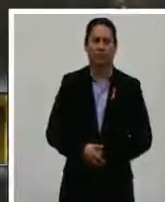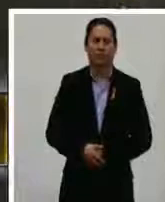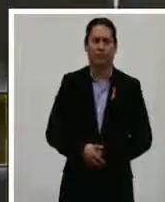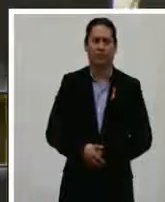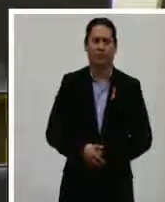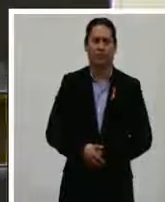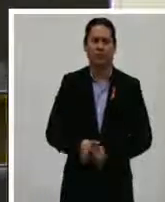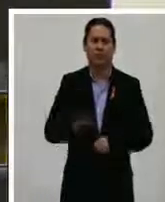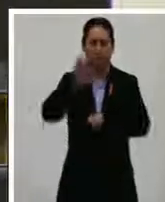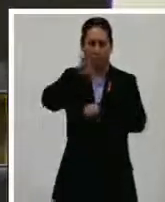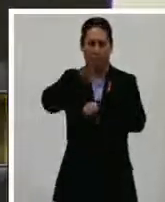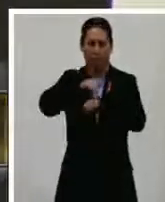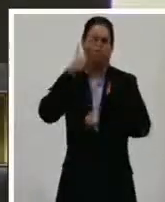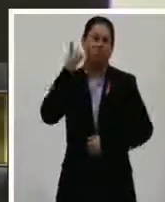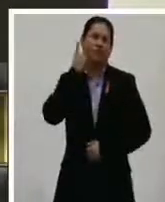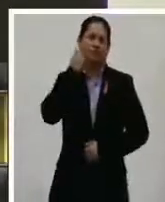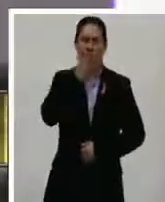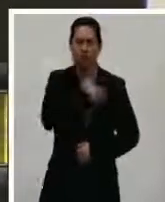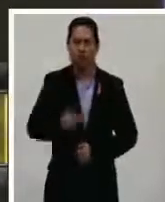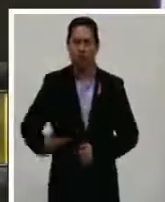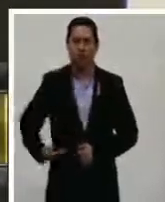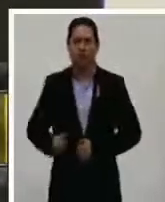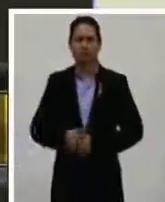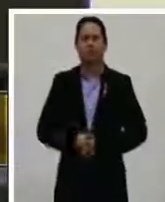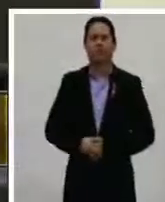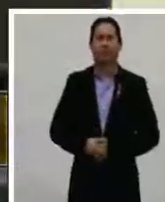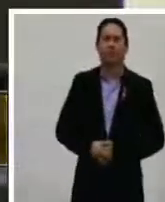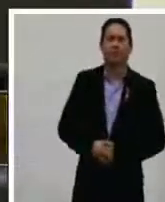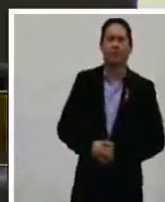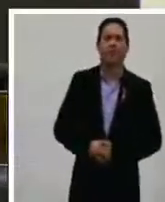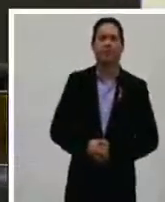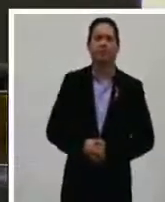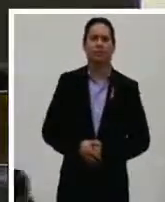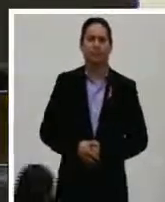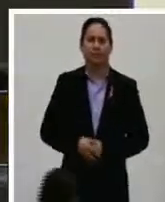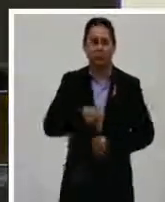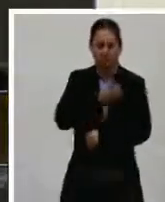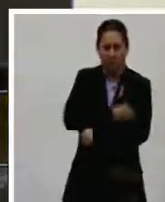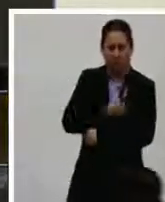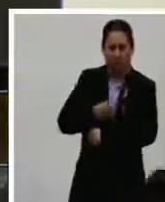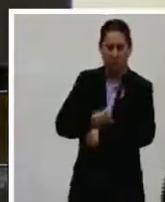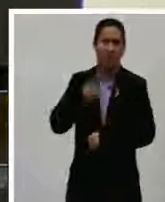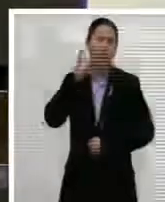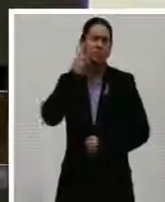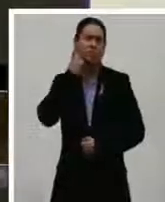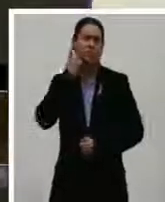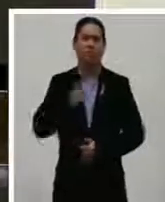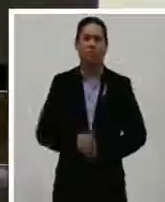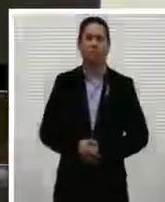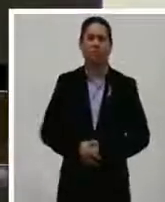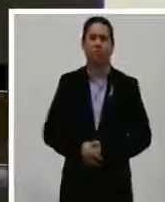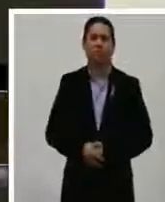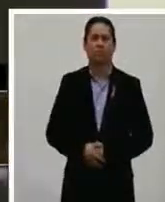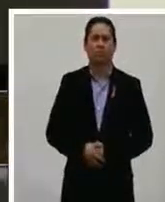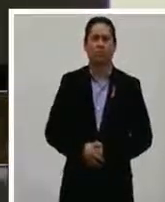con su venia diputado presidente compañeras y compañeros legisladores